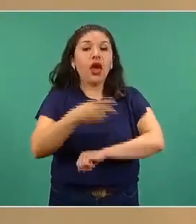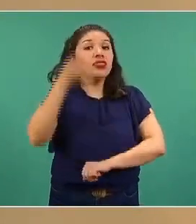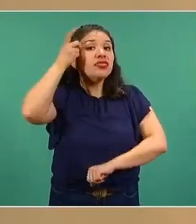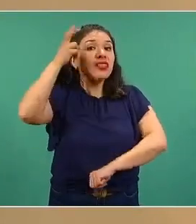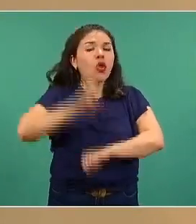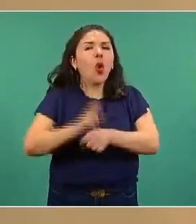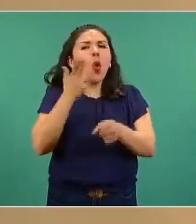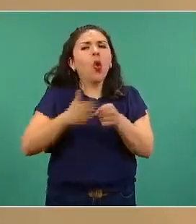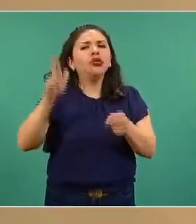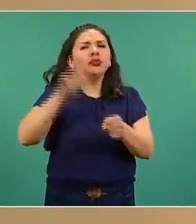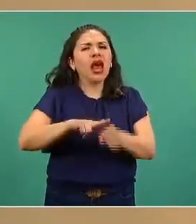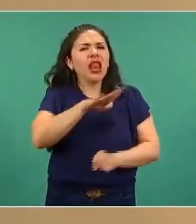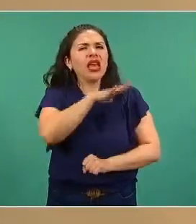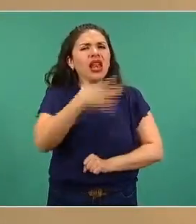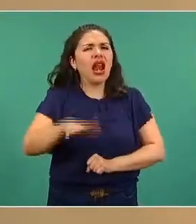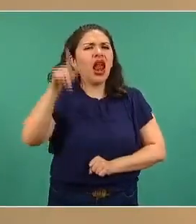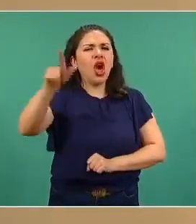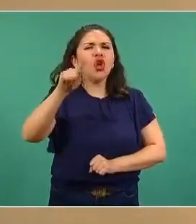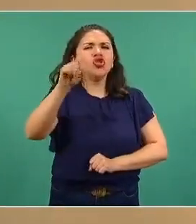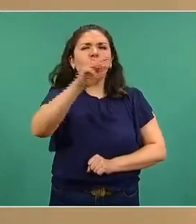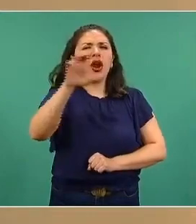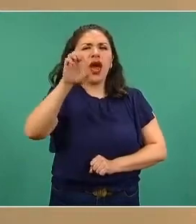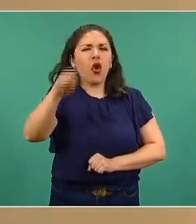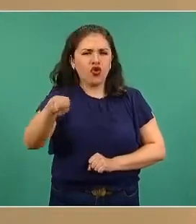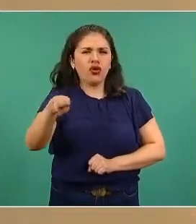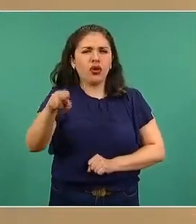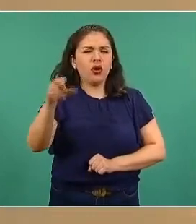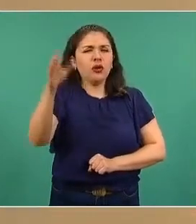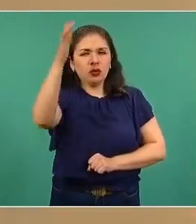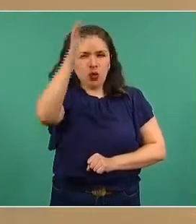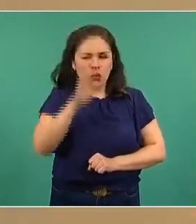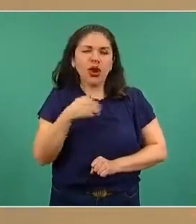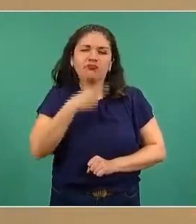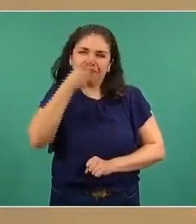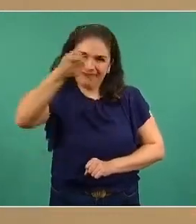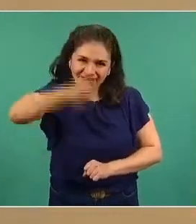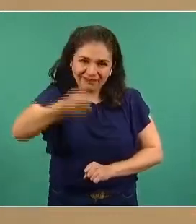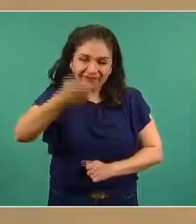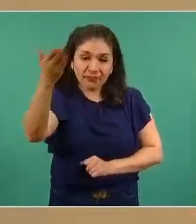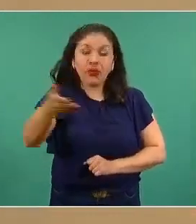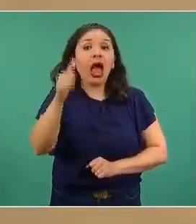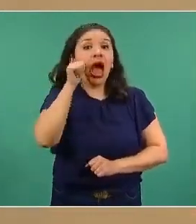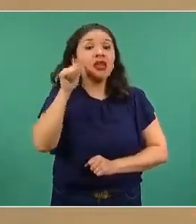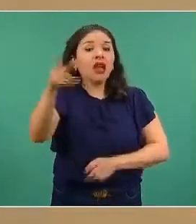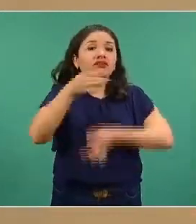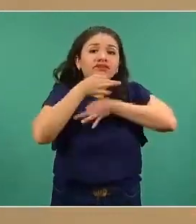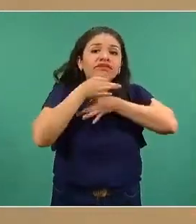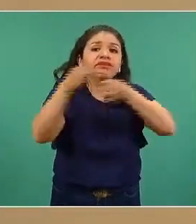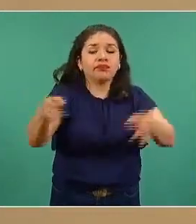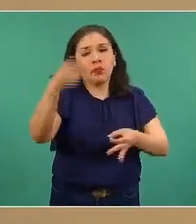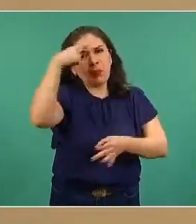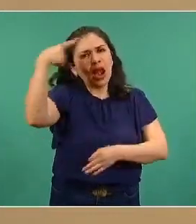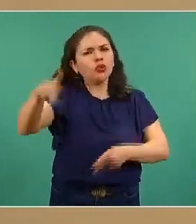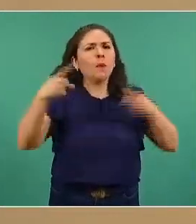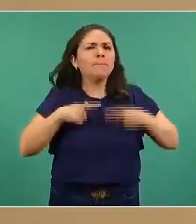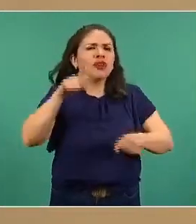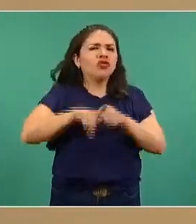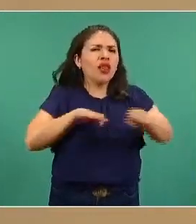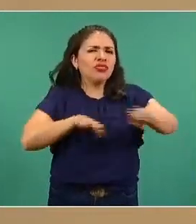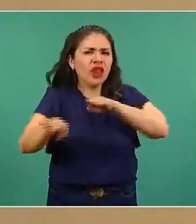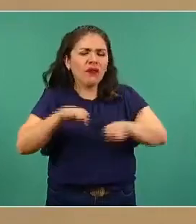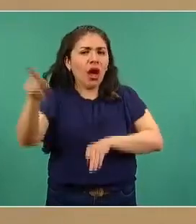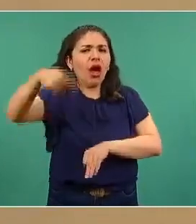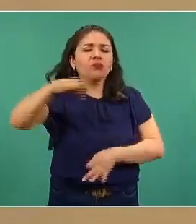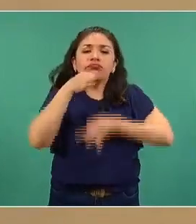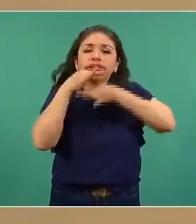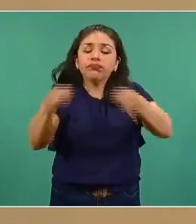director del Hospital General de Torreón, Coahuila, a quien le mandamos un saludo, emitió un oficio para su propio personal